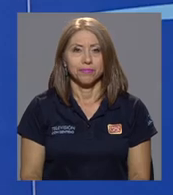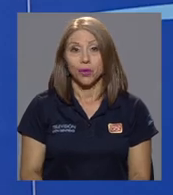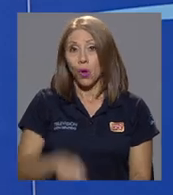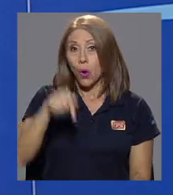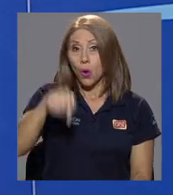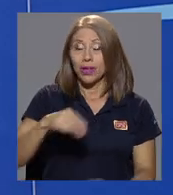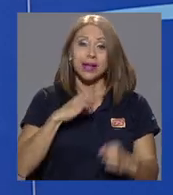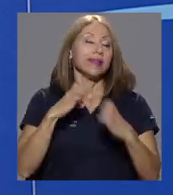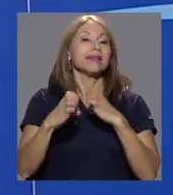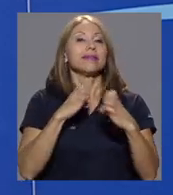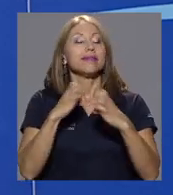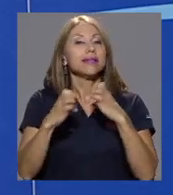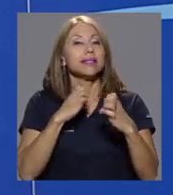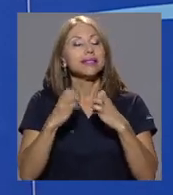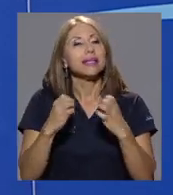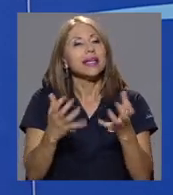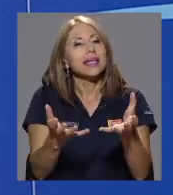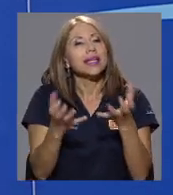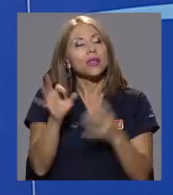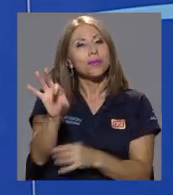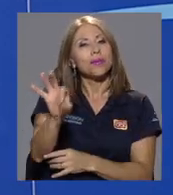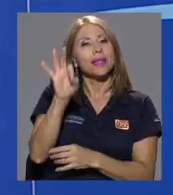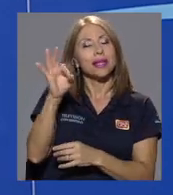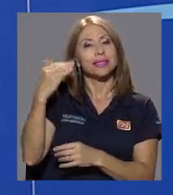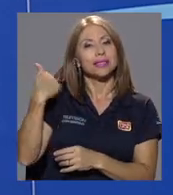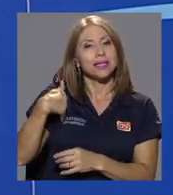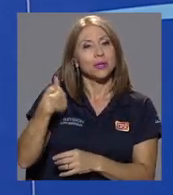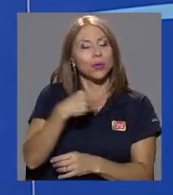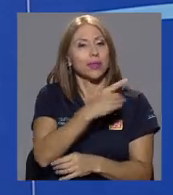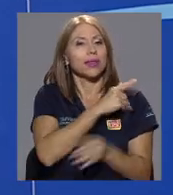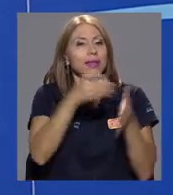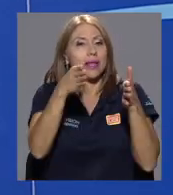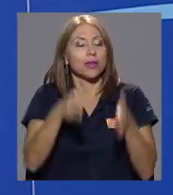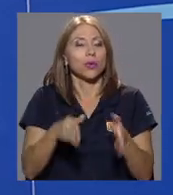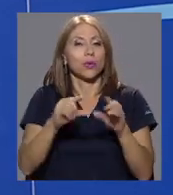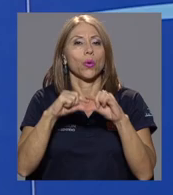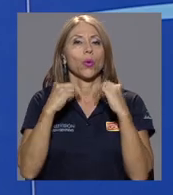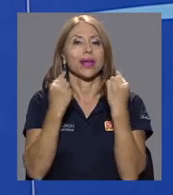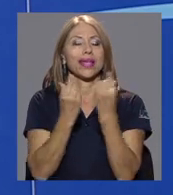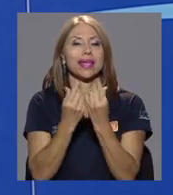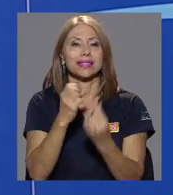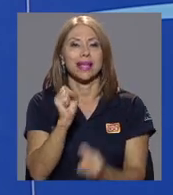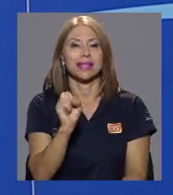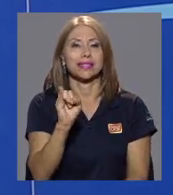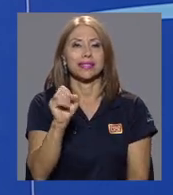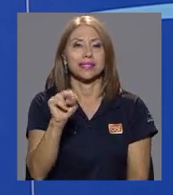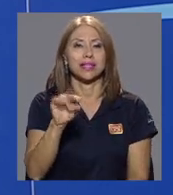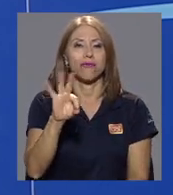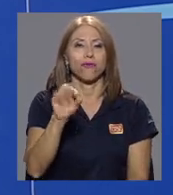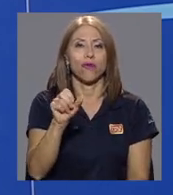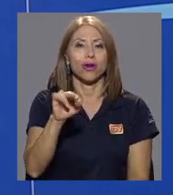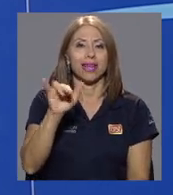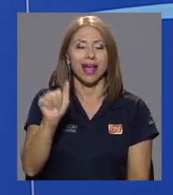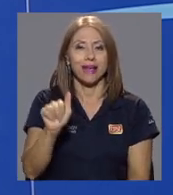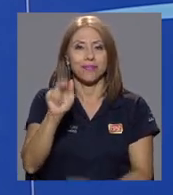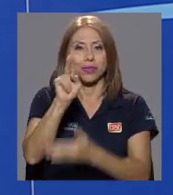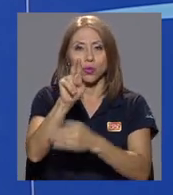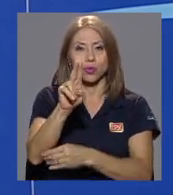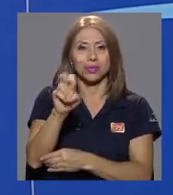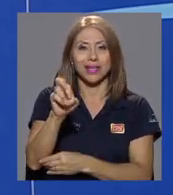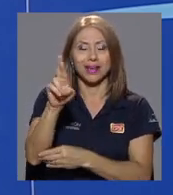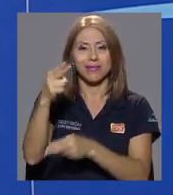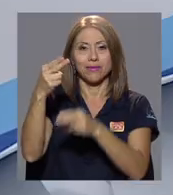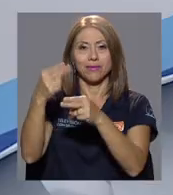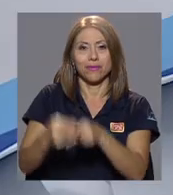hoy en nuestra entrevista de fondo he querido invitar al señor director de la orquesta sinfónica de la universidad de costa rica el profesor